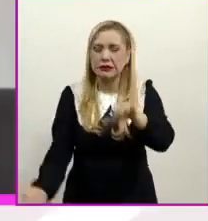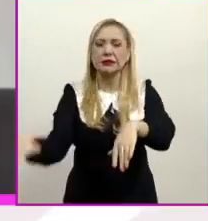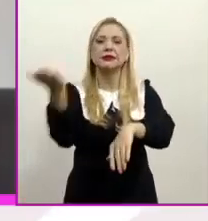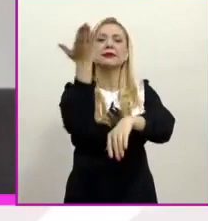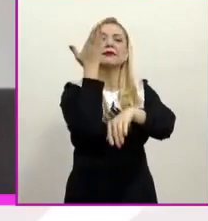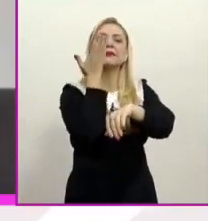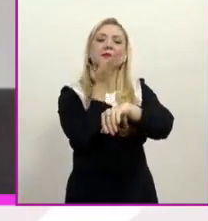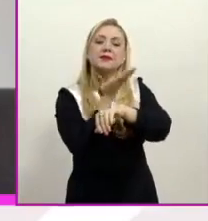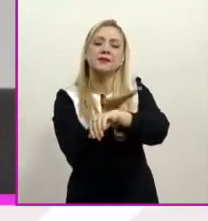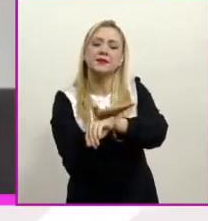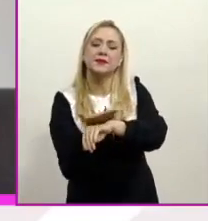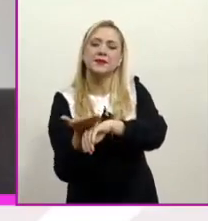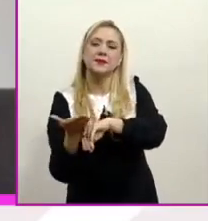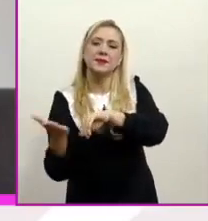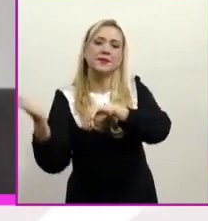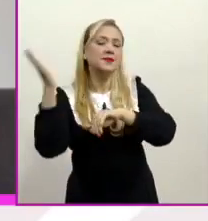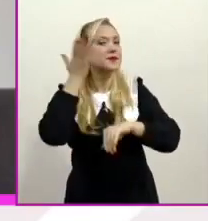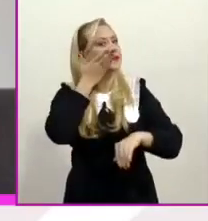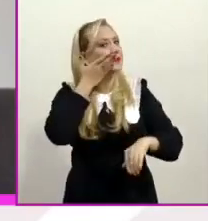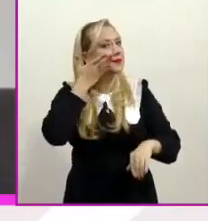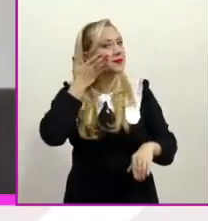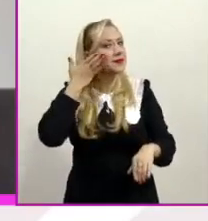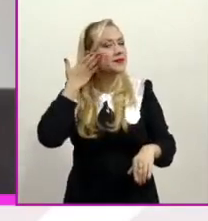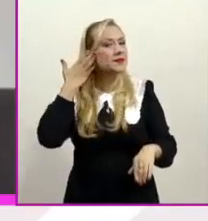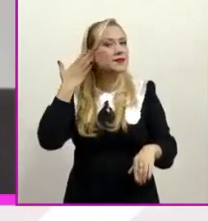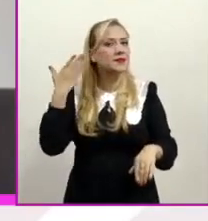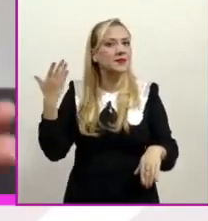indiscutiblemente y